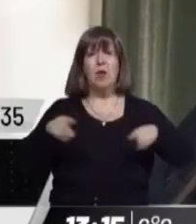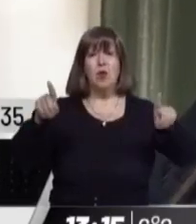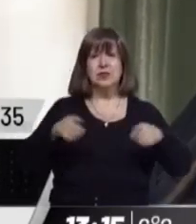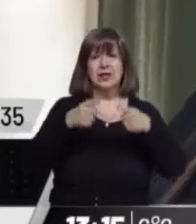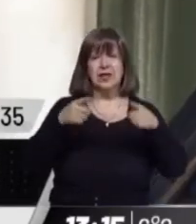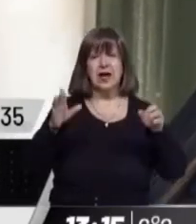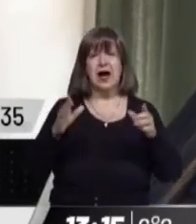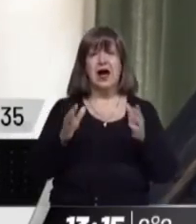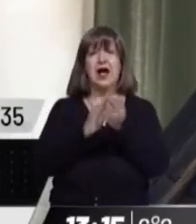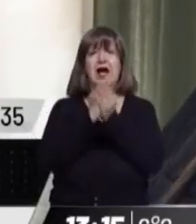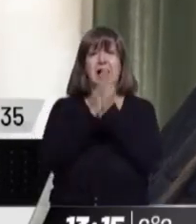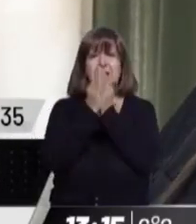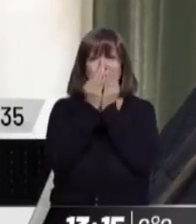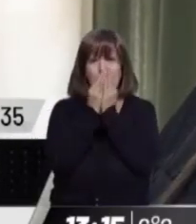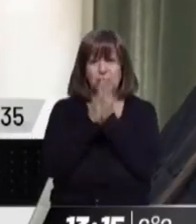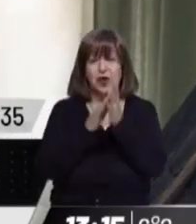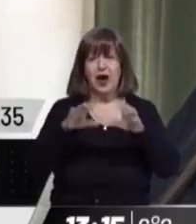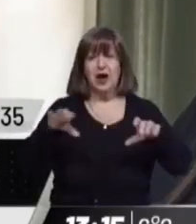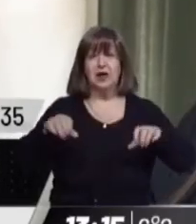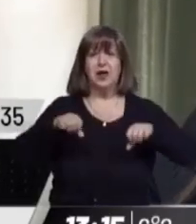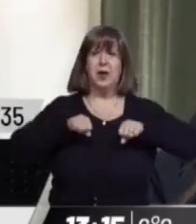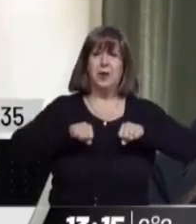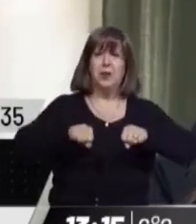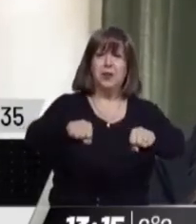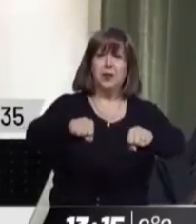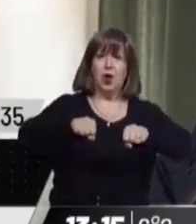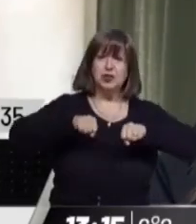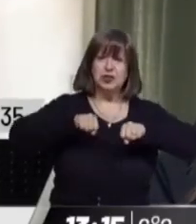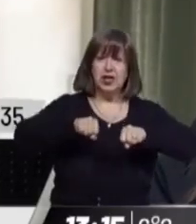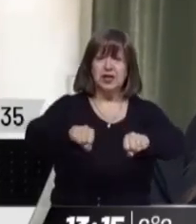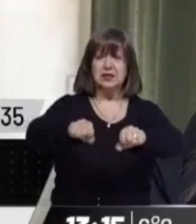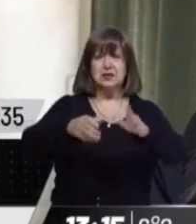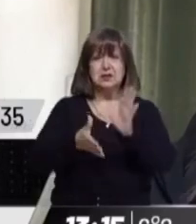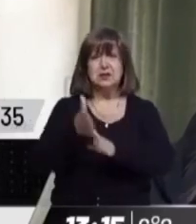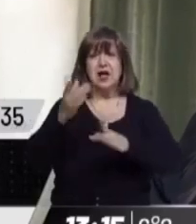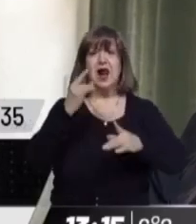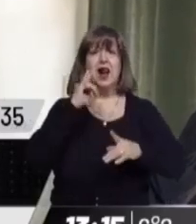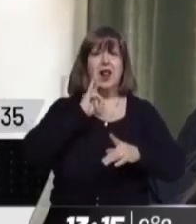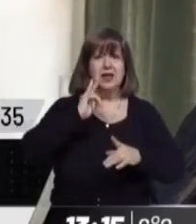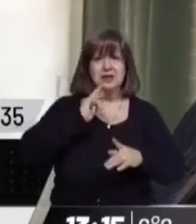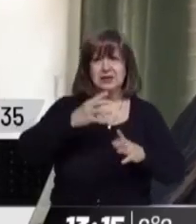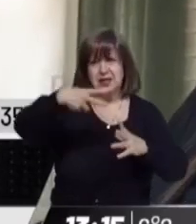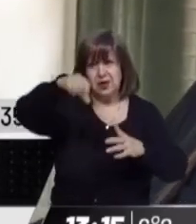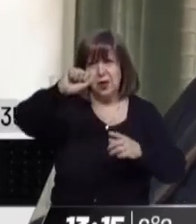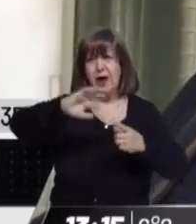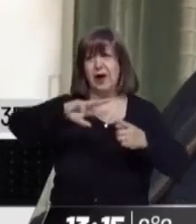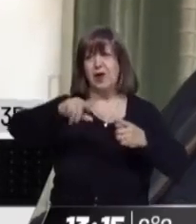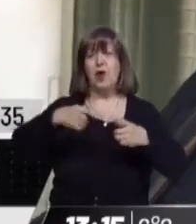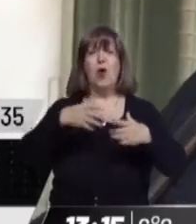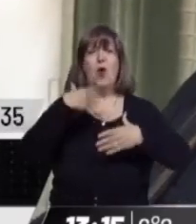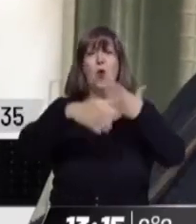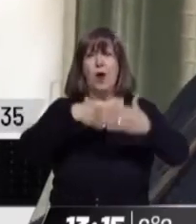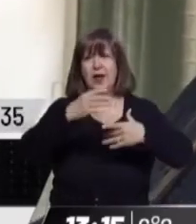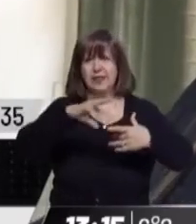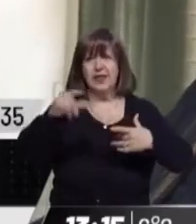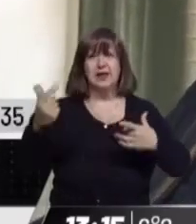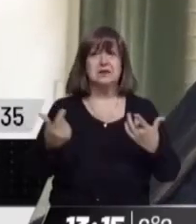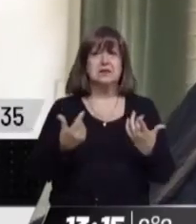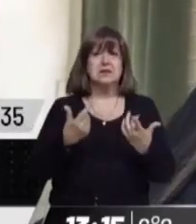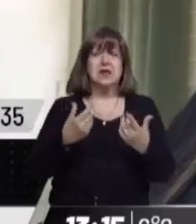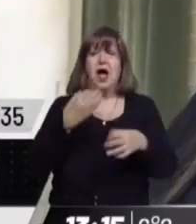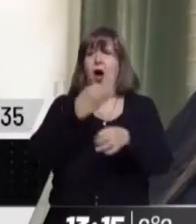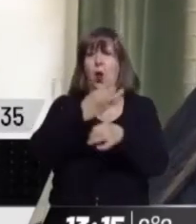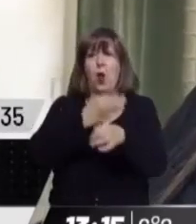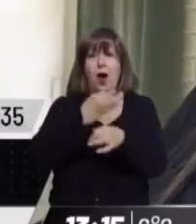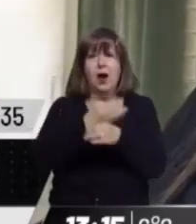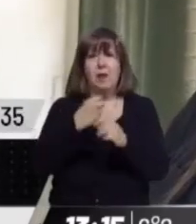se han llevado estufas eléctricas, cochecitos para mecer los bebés, leche para los chicos, juegos didácticos, juguetes, material escolar o todo